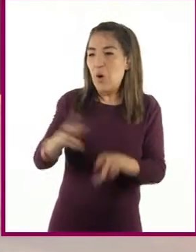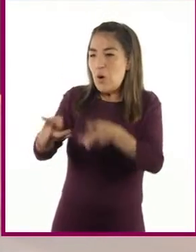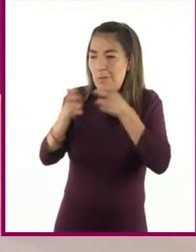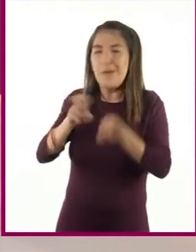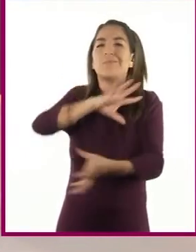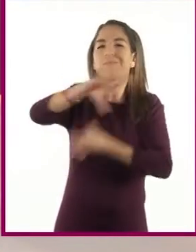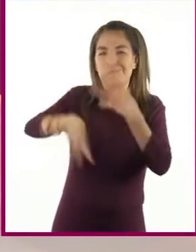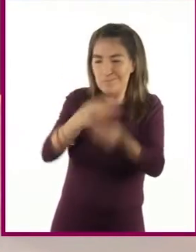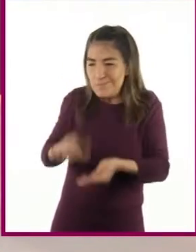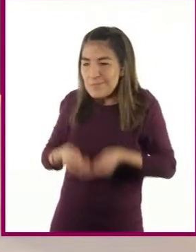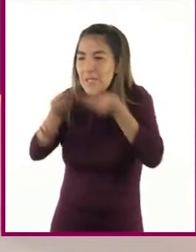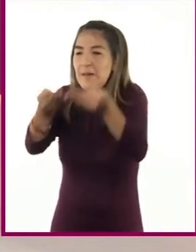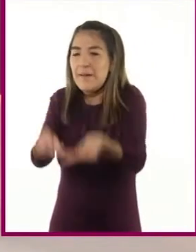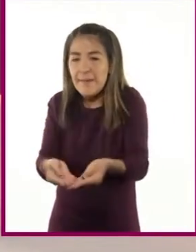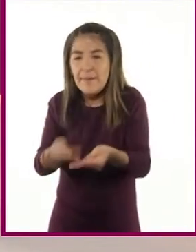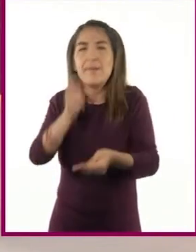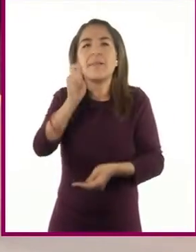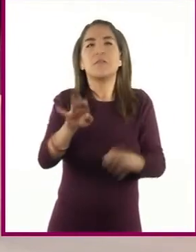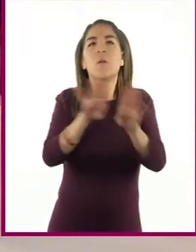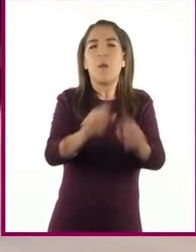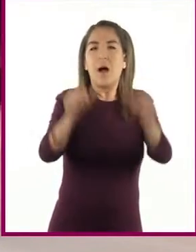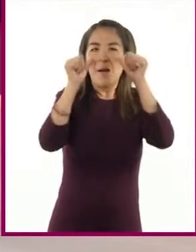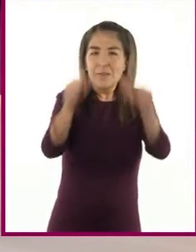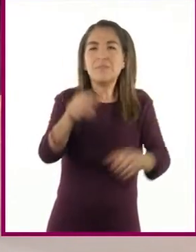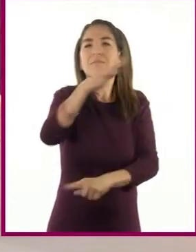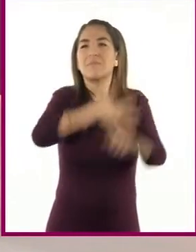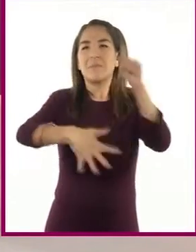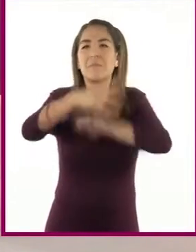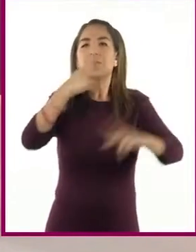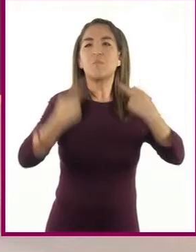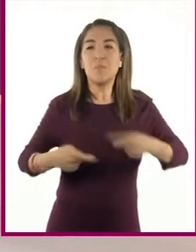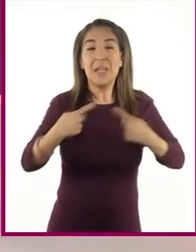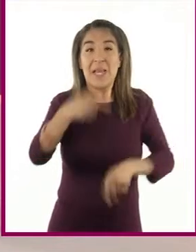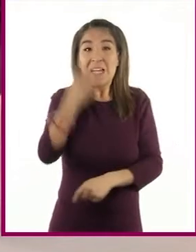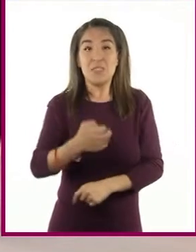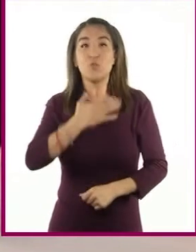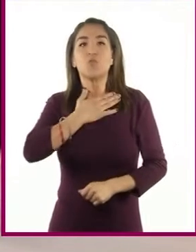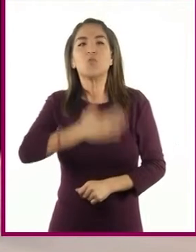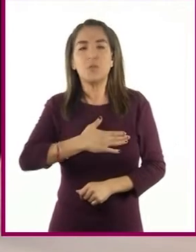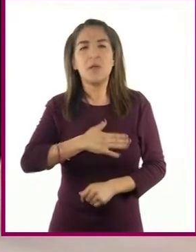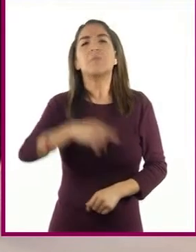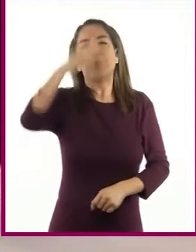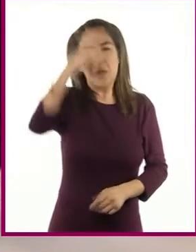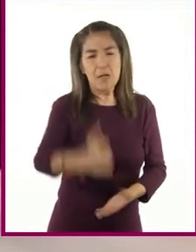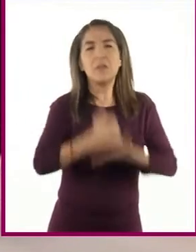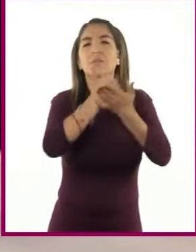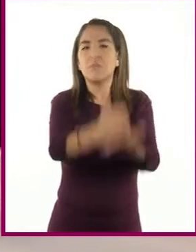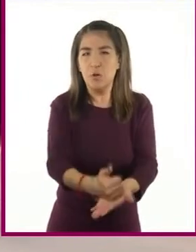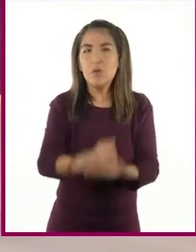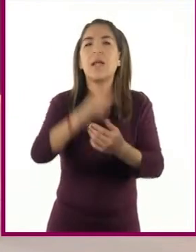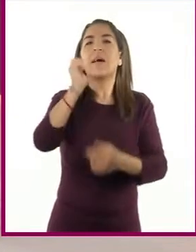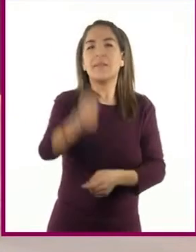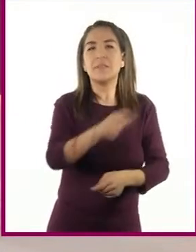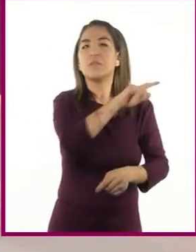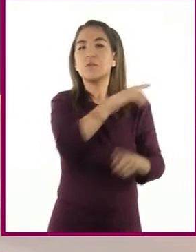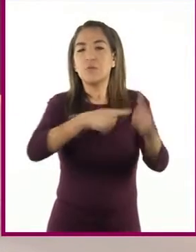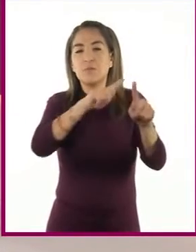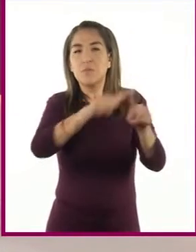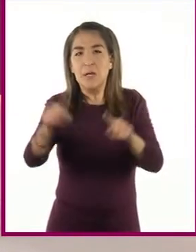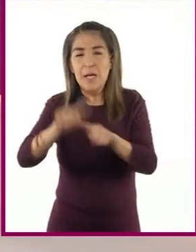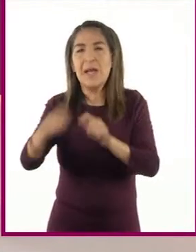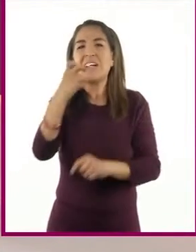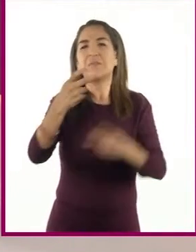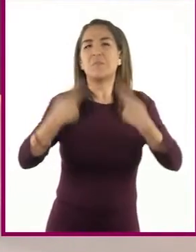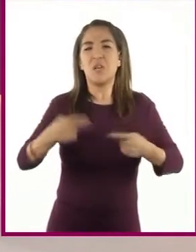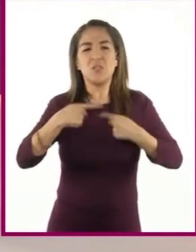un servicio a la comunidad. La justicia restaurativa brinda también ayuda a las o los